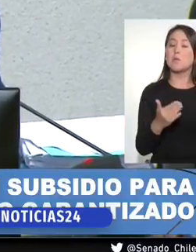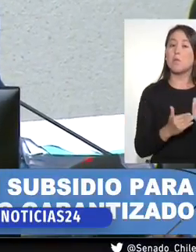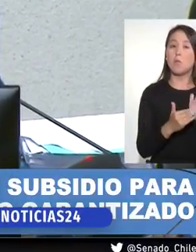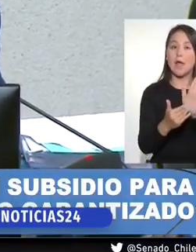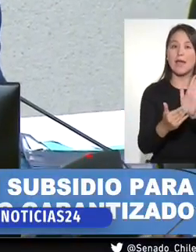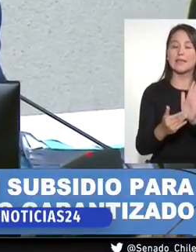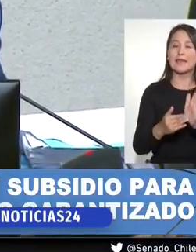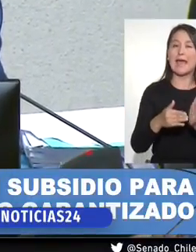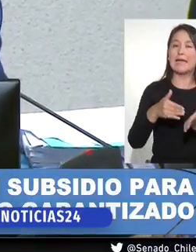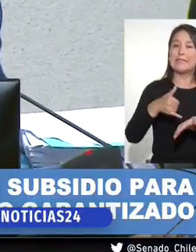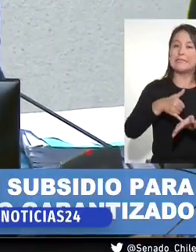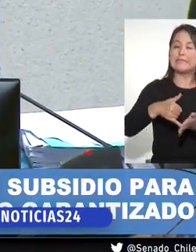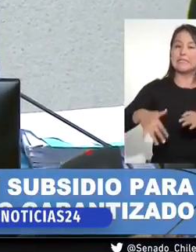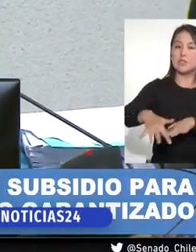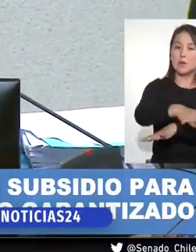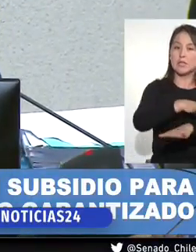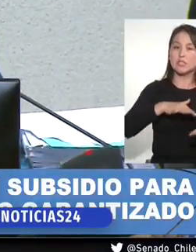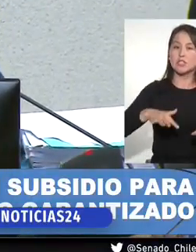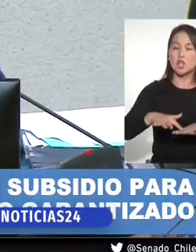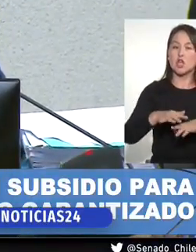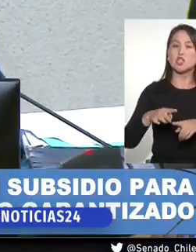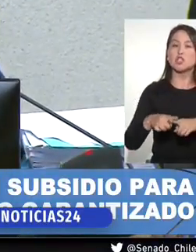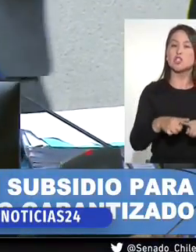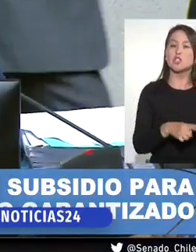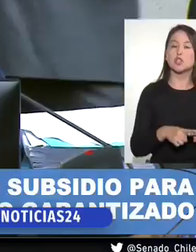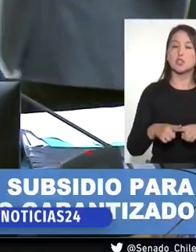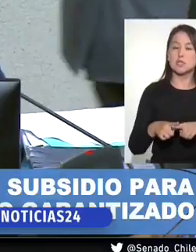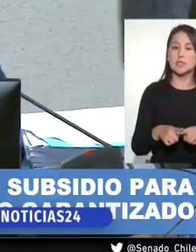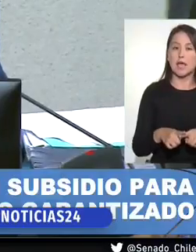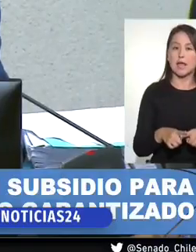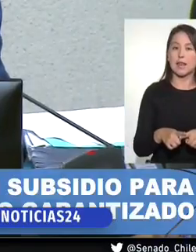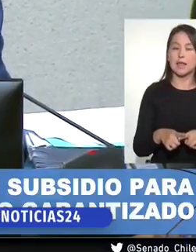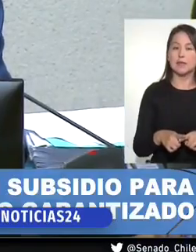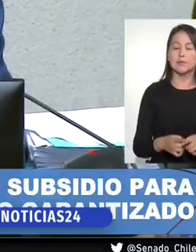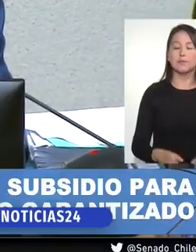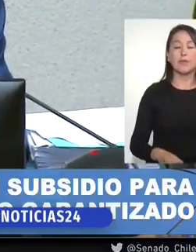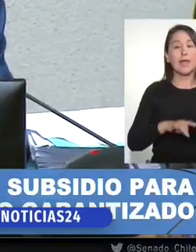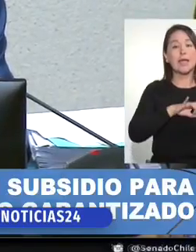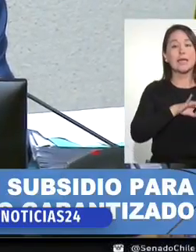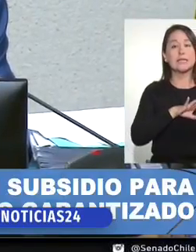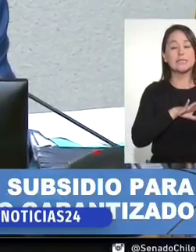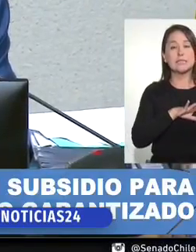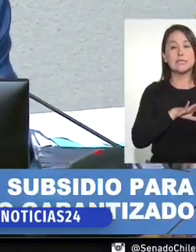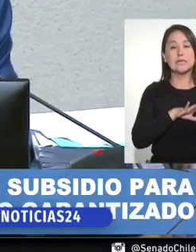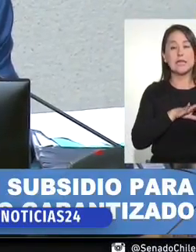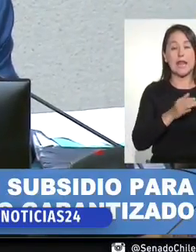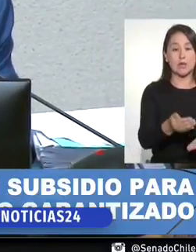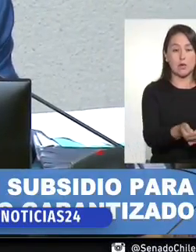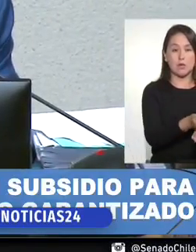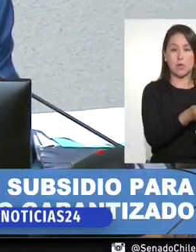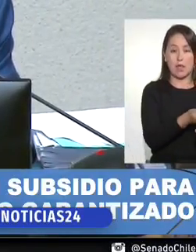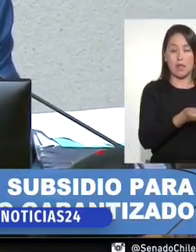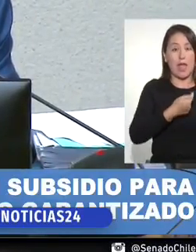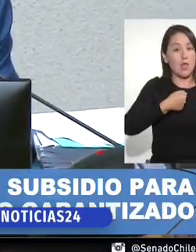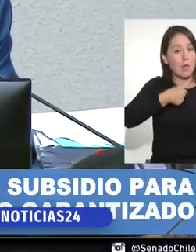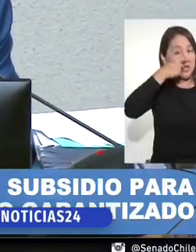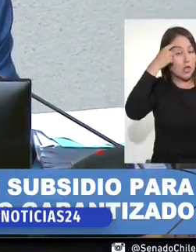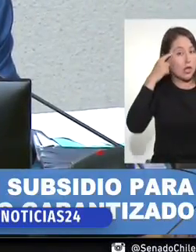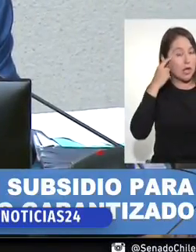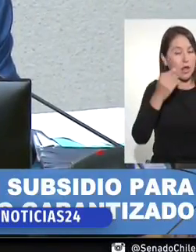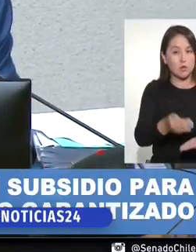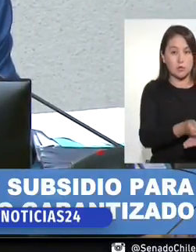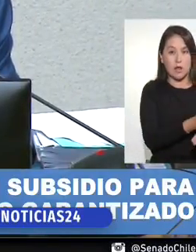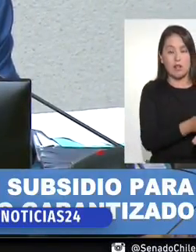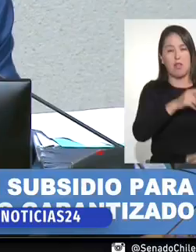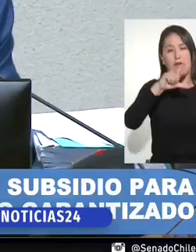quienes reciben actualmente el salario mínimo, y eso naturalmente que es un incentivo muy potente para poder aprobar esta iniciativa. Esperamos que eso ocurra, esperamos